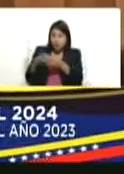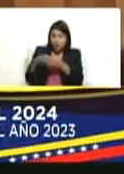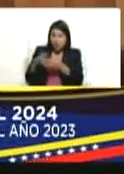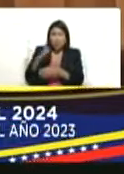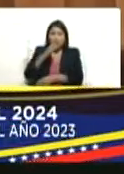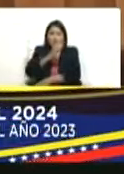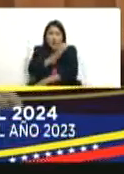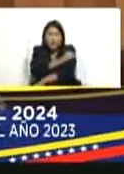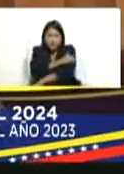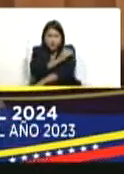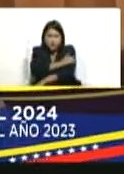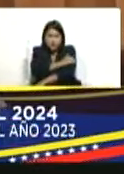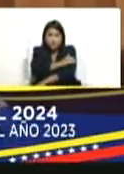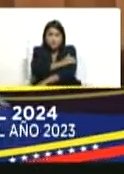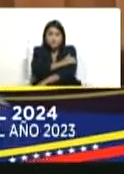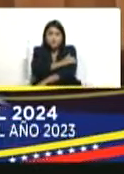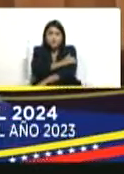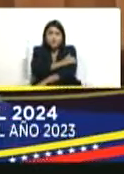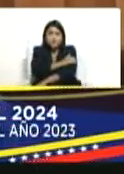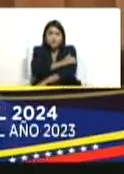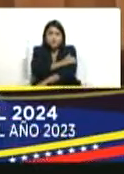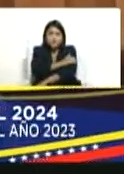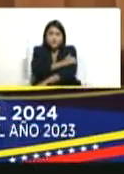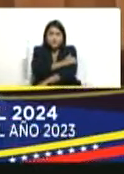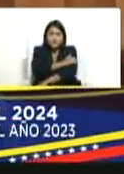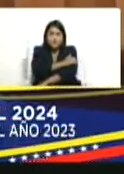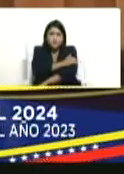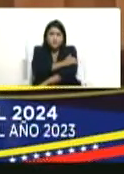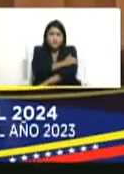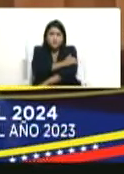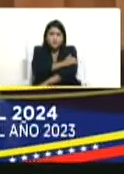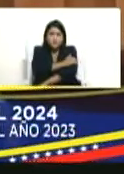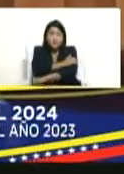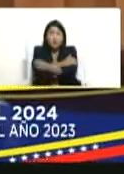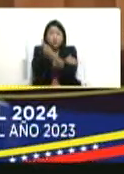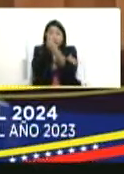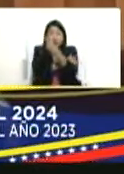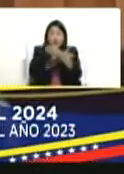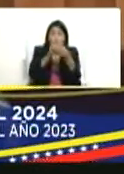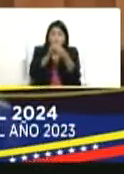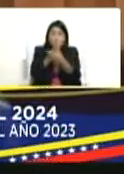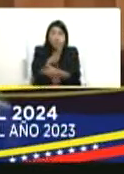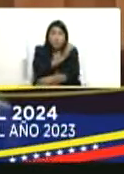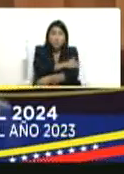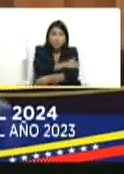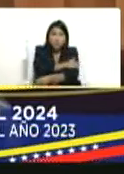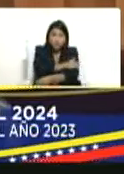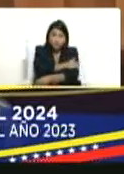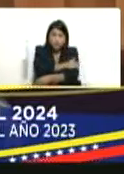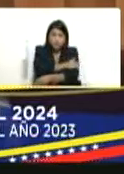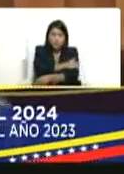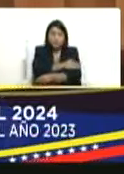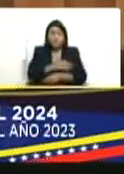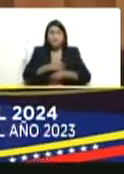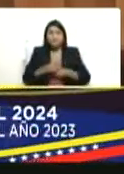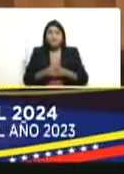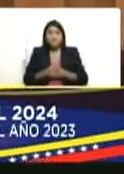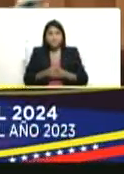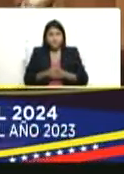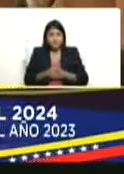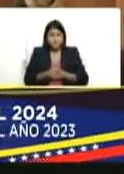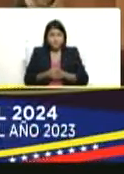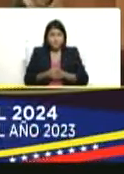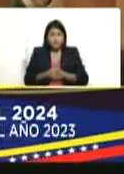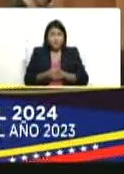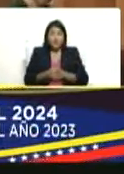delegación de una de las oposiciones en Venezuela, la oposición extremista, al margen de